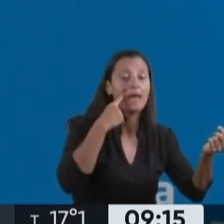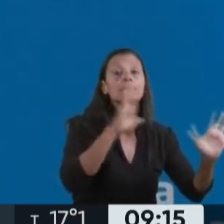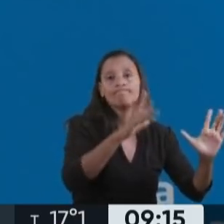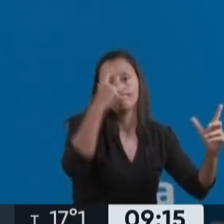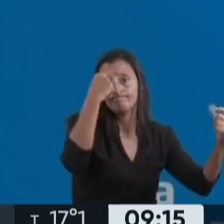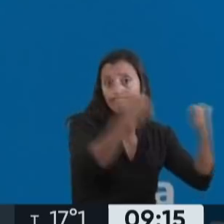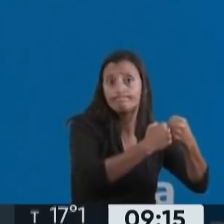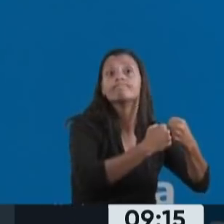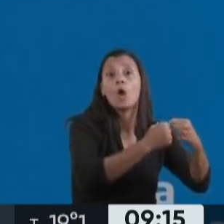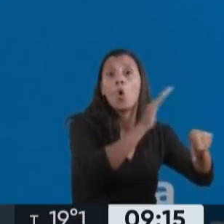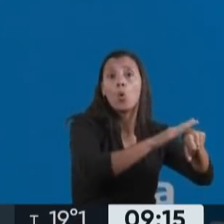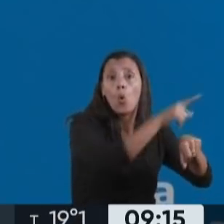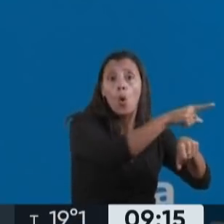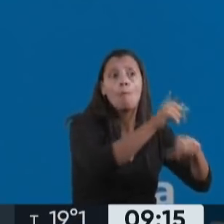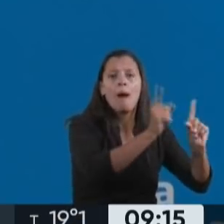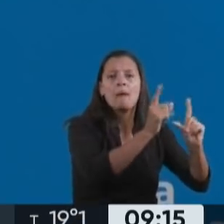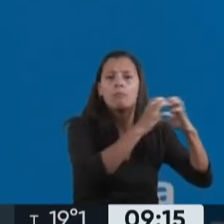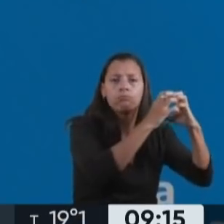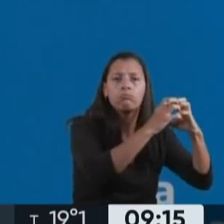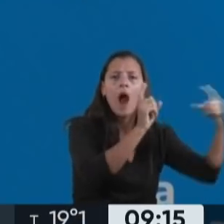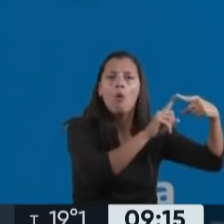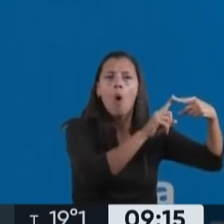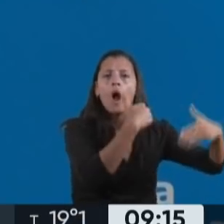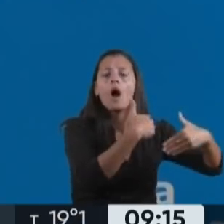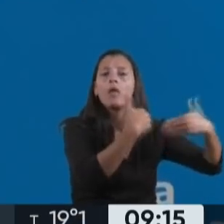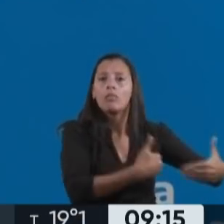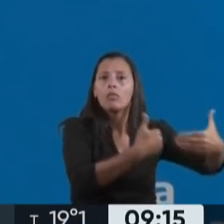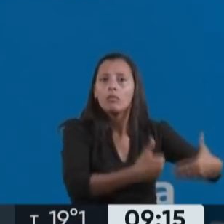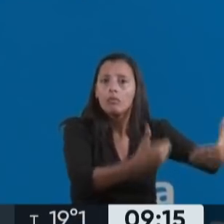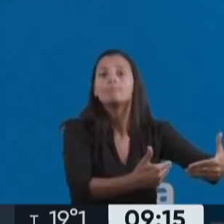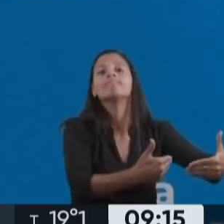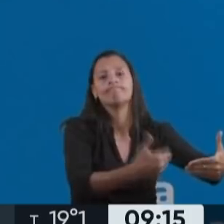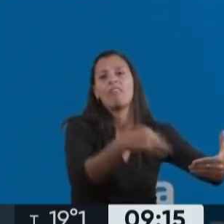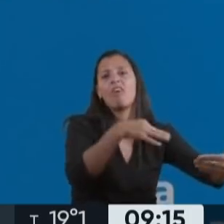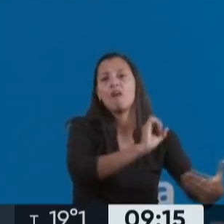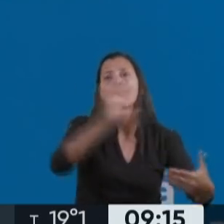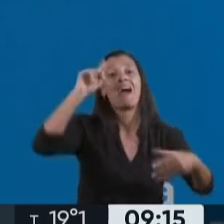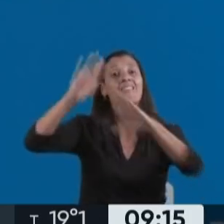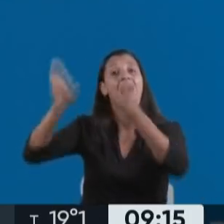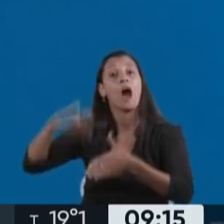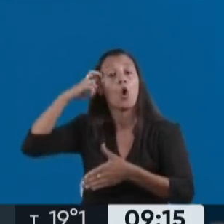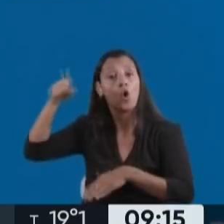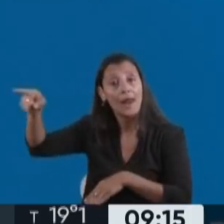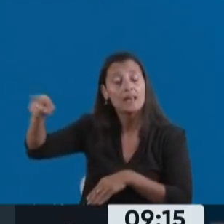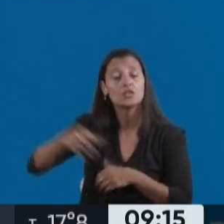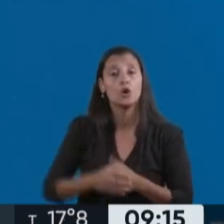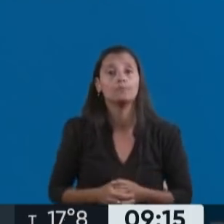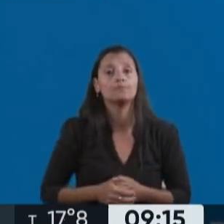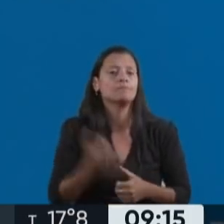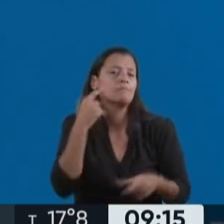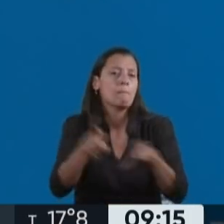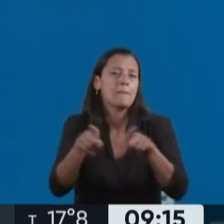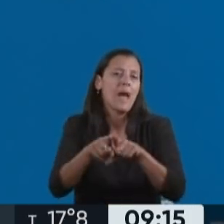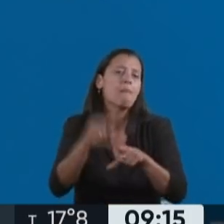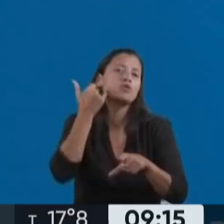al haberse dilatado esa negociación y estar todavía en esa negociación, lo que se va a enviar al Congreso, que es lo mismo que de alguna